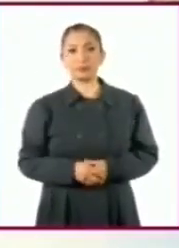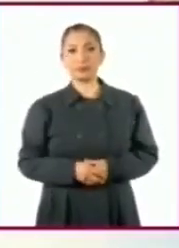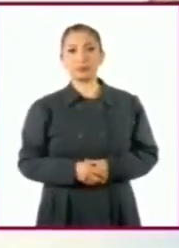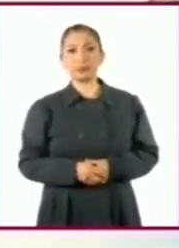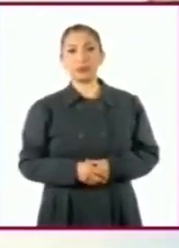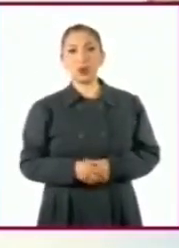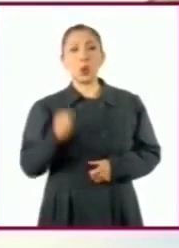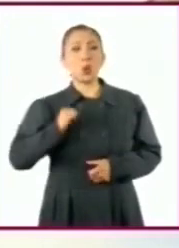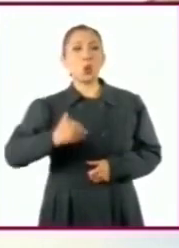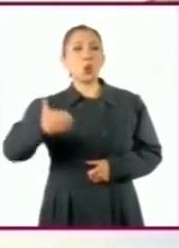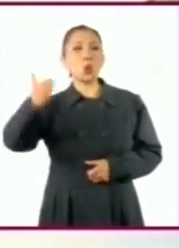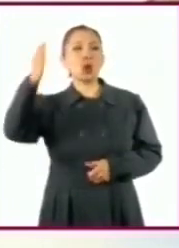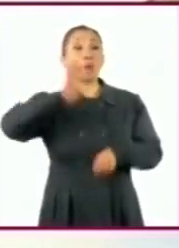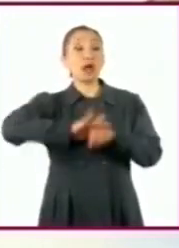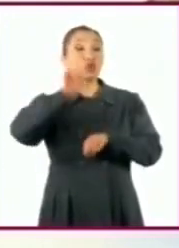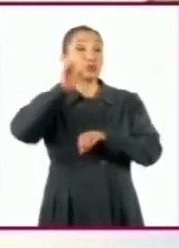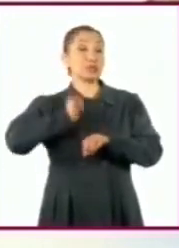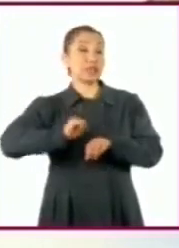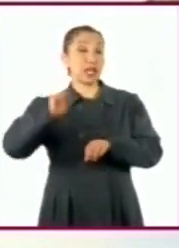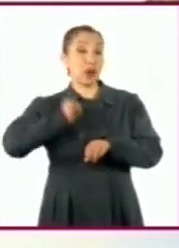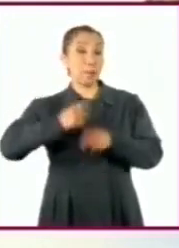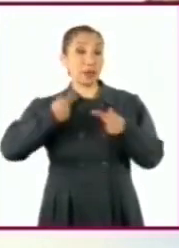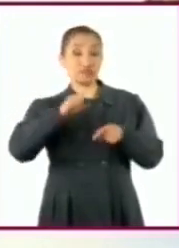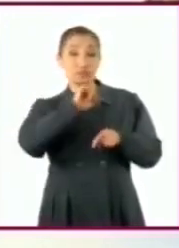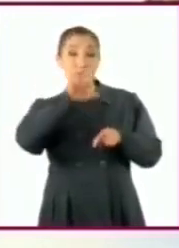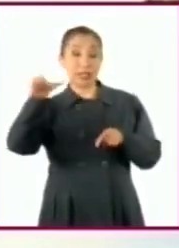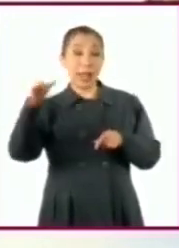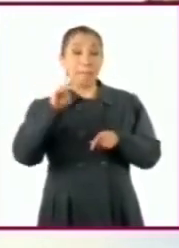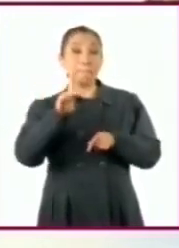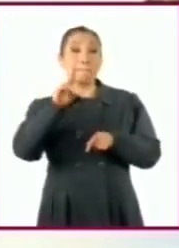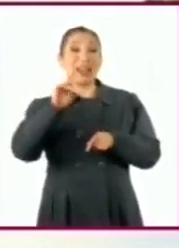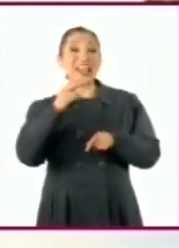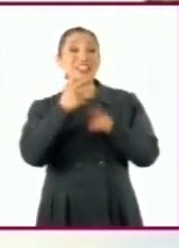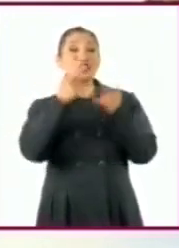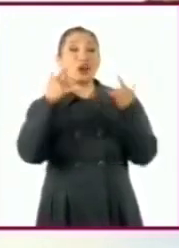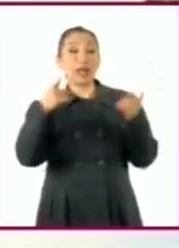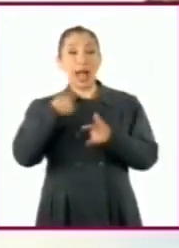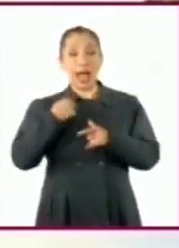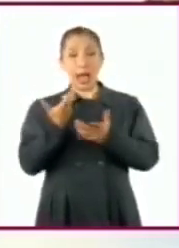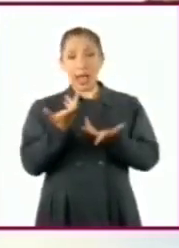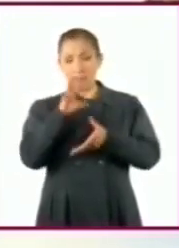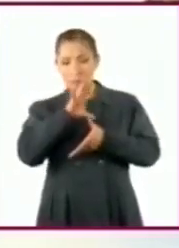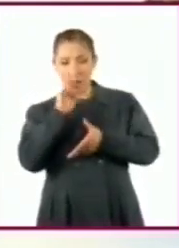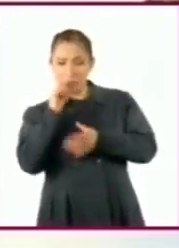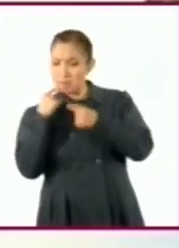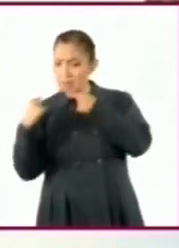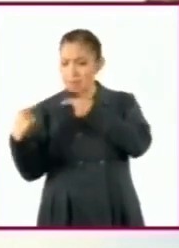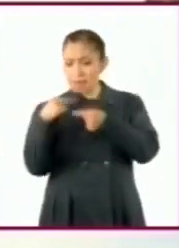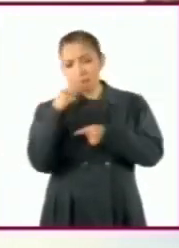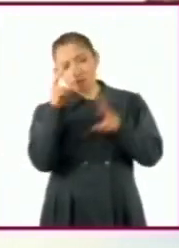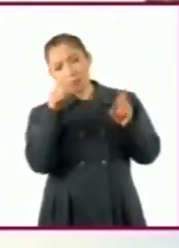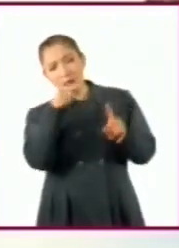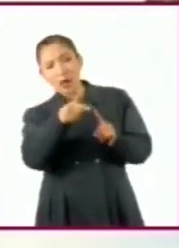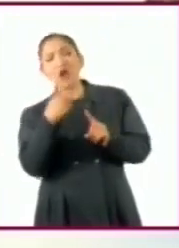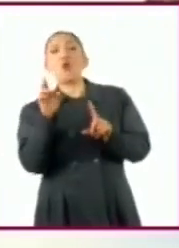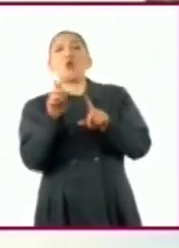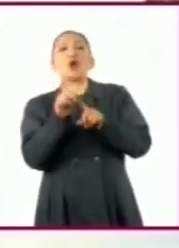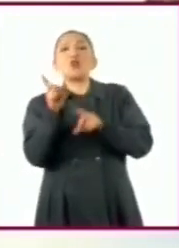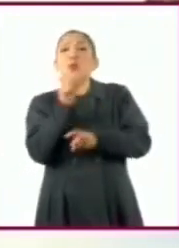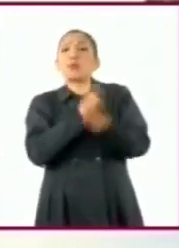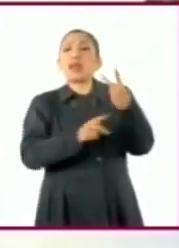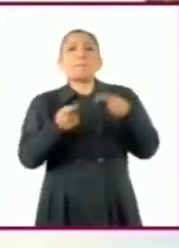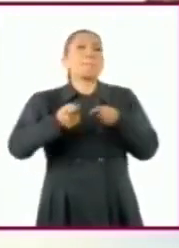desde hace más de un siglo, especialistas en prehistoria americana han mantenido una controversial discusión sobre el tema del poblamiento del